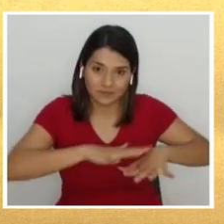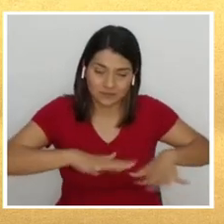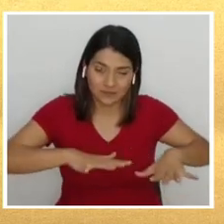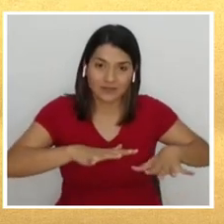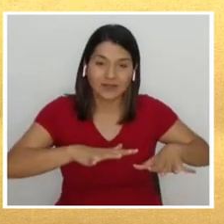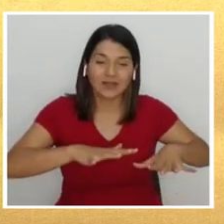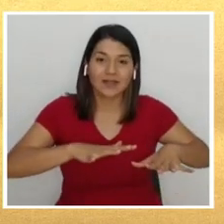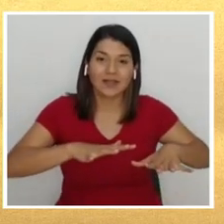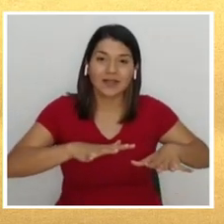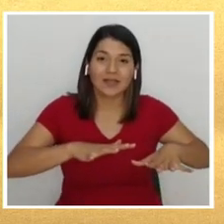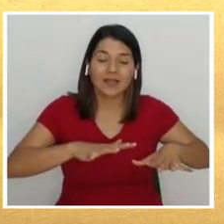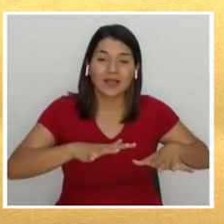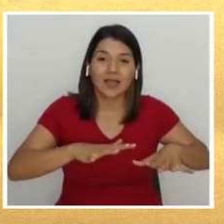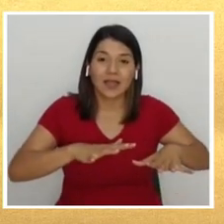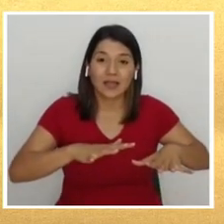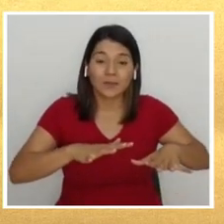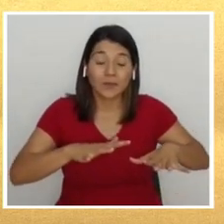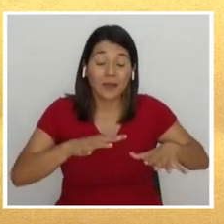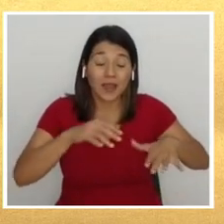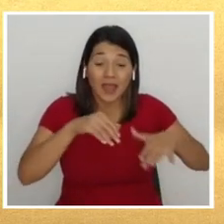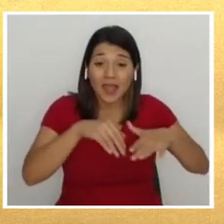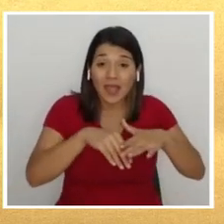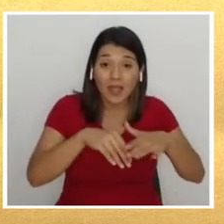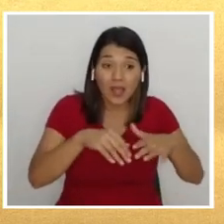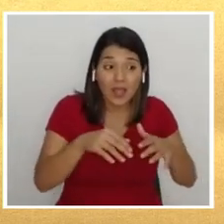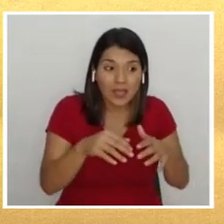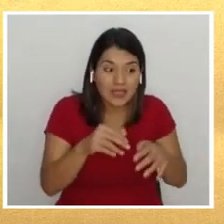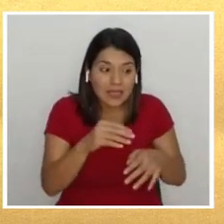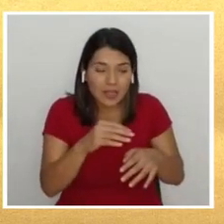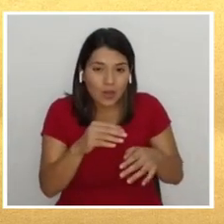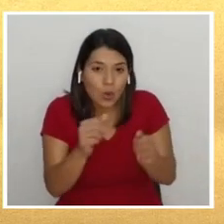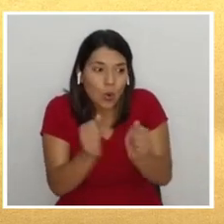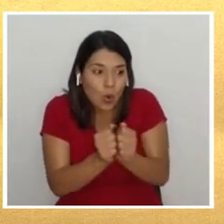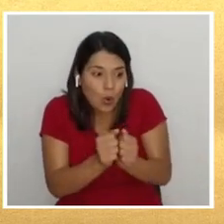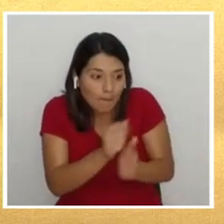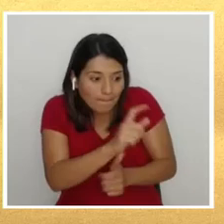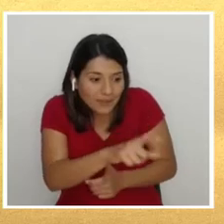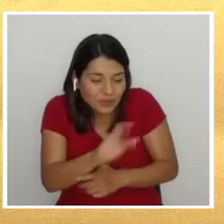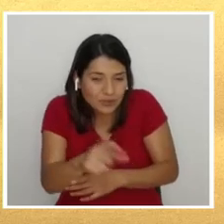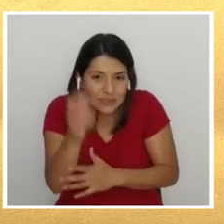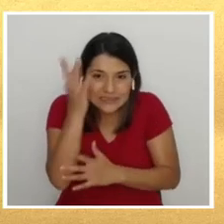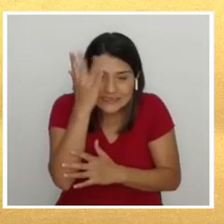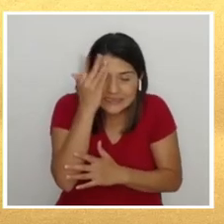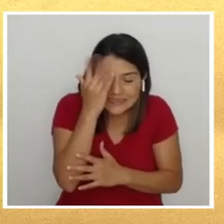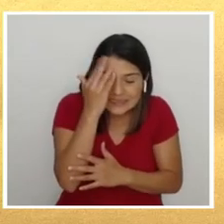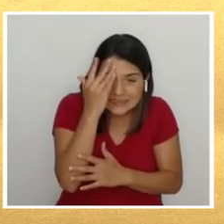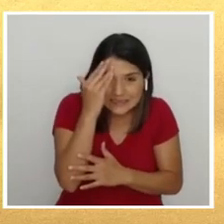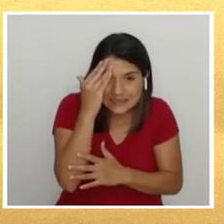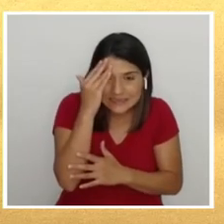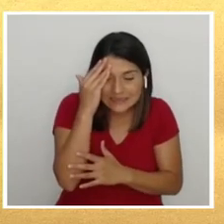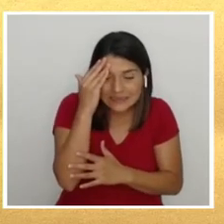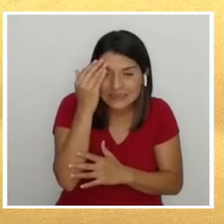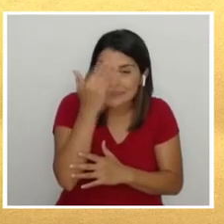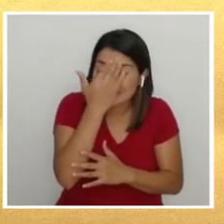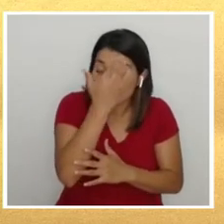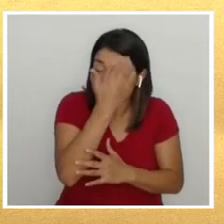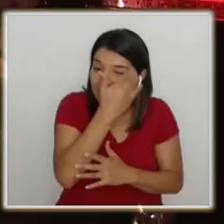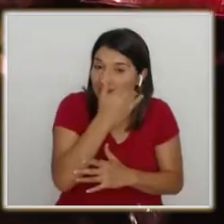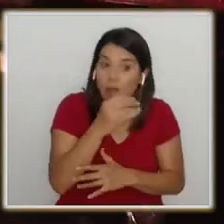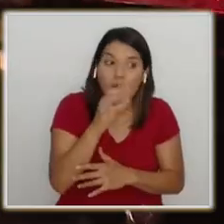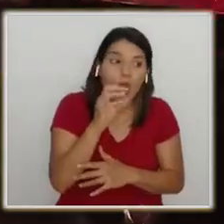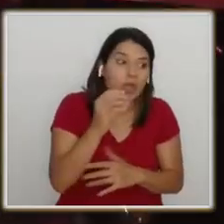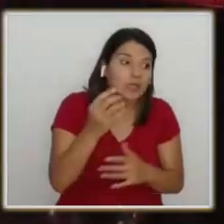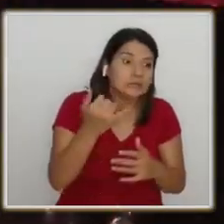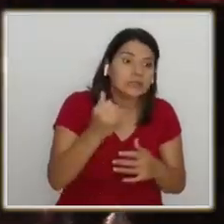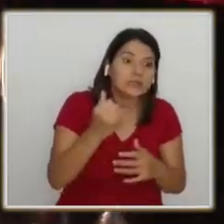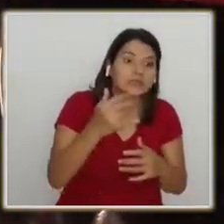angustia de la persona que sufre el accidente, en este caso el incendio o